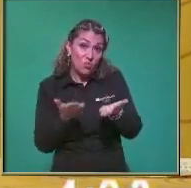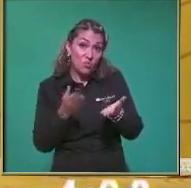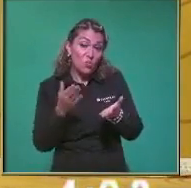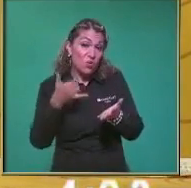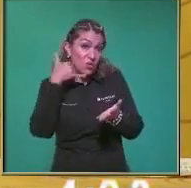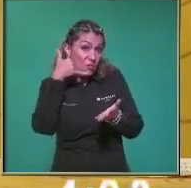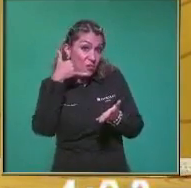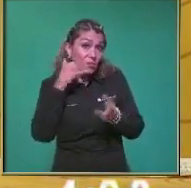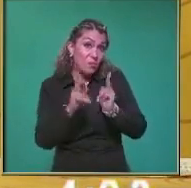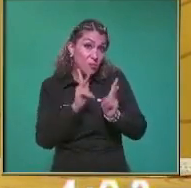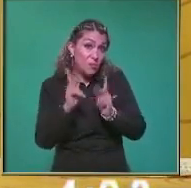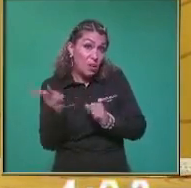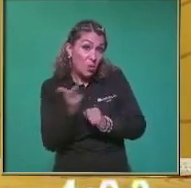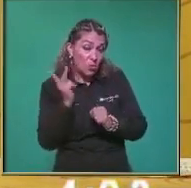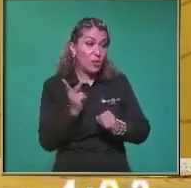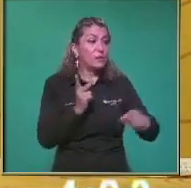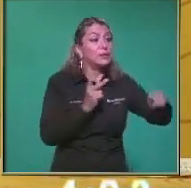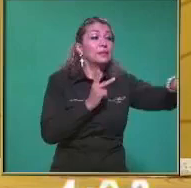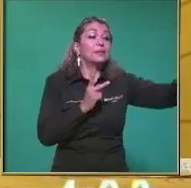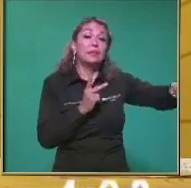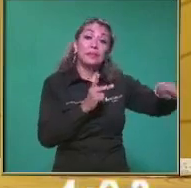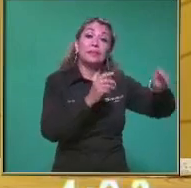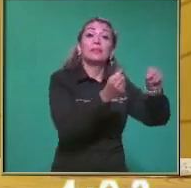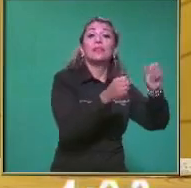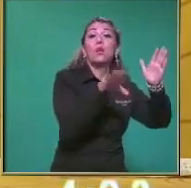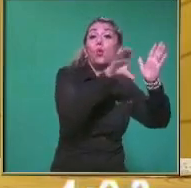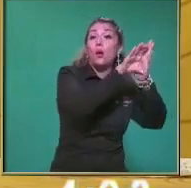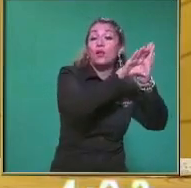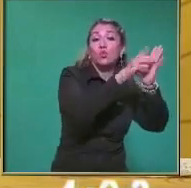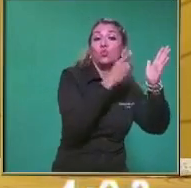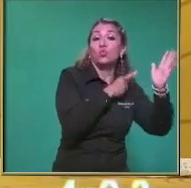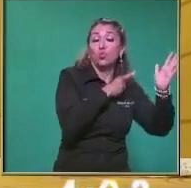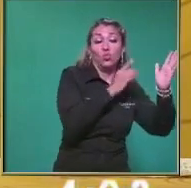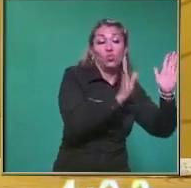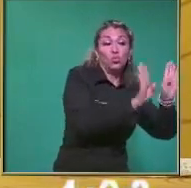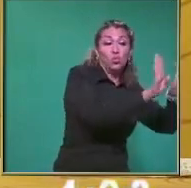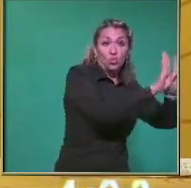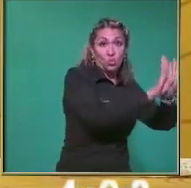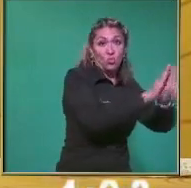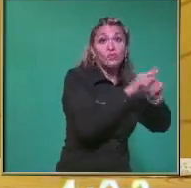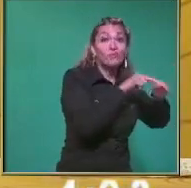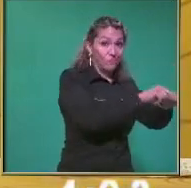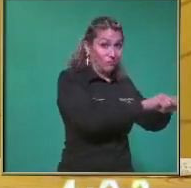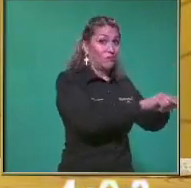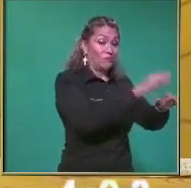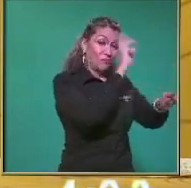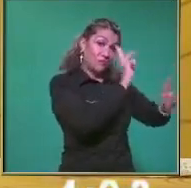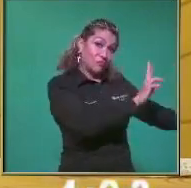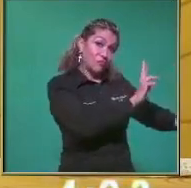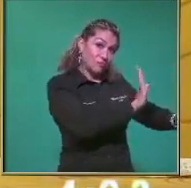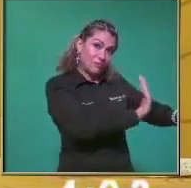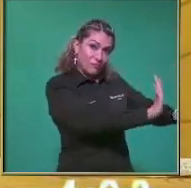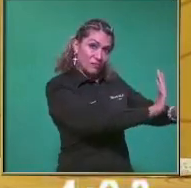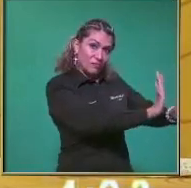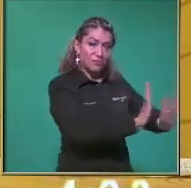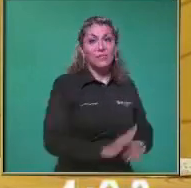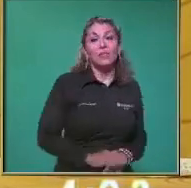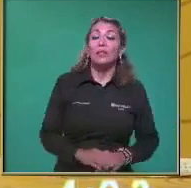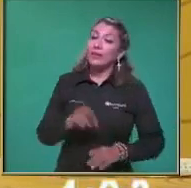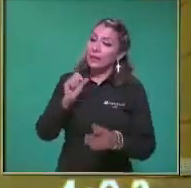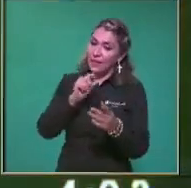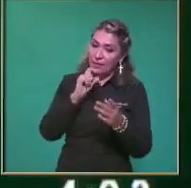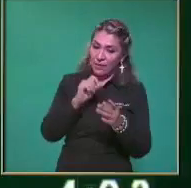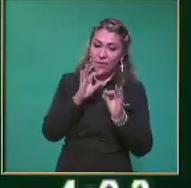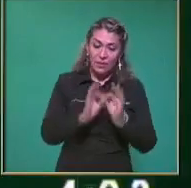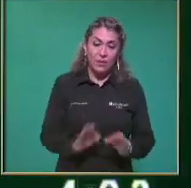pudieran contagiar en caso de que estuviera por ahí también enfermo. Muy bien, ¿qué más debemos de checar? Pues ya